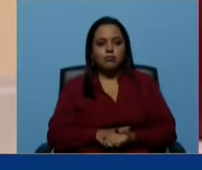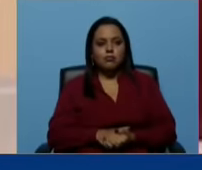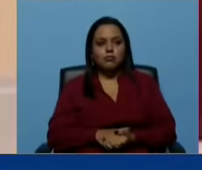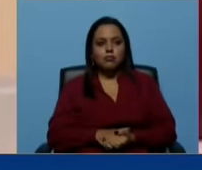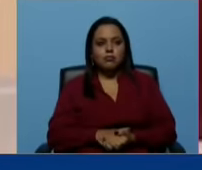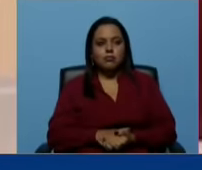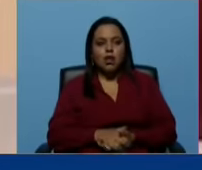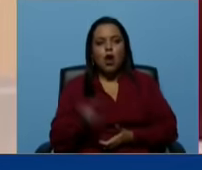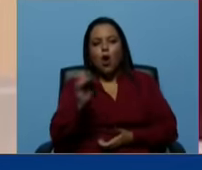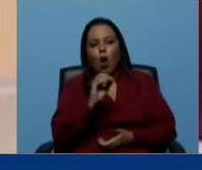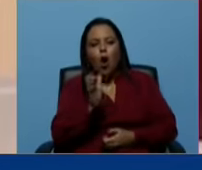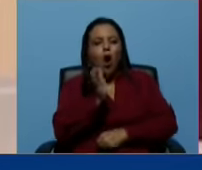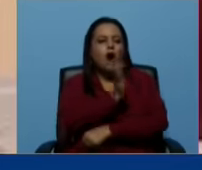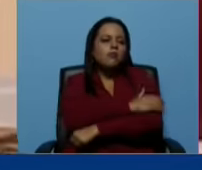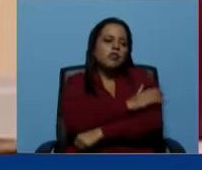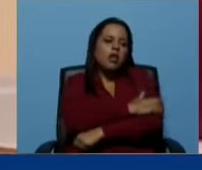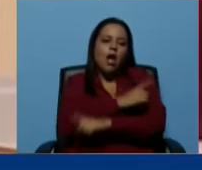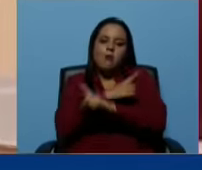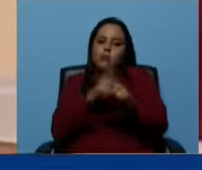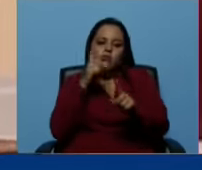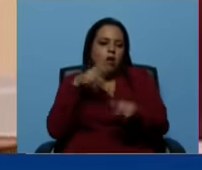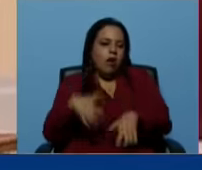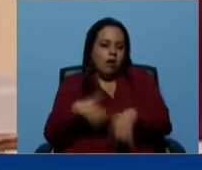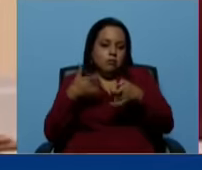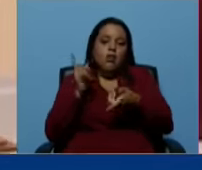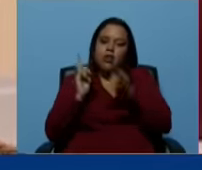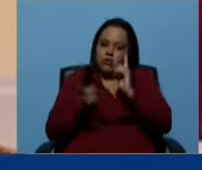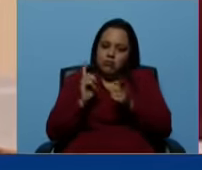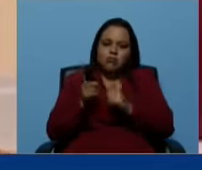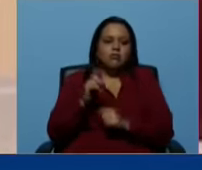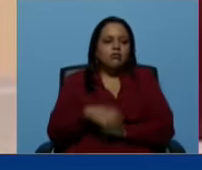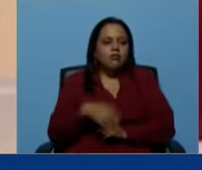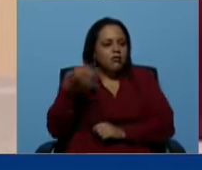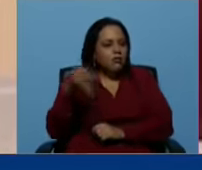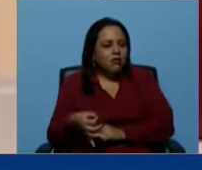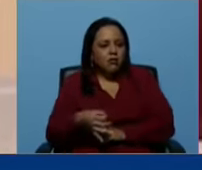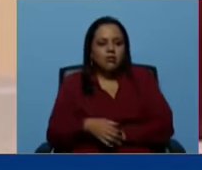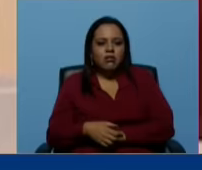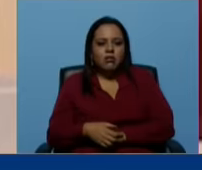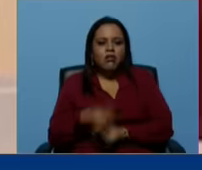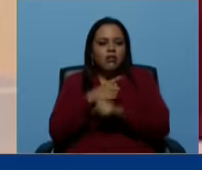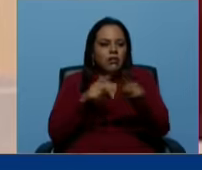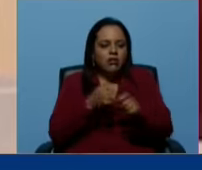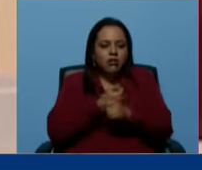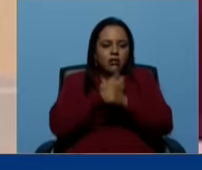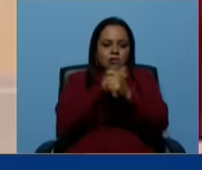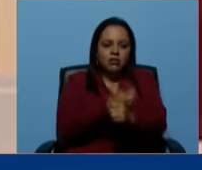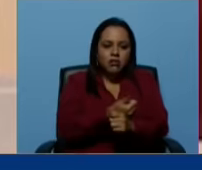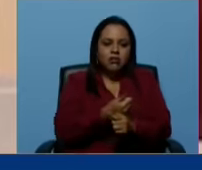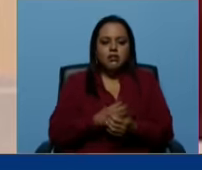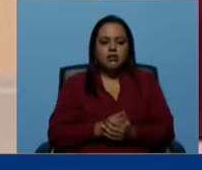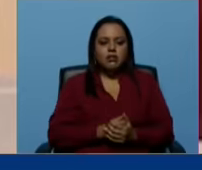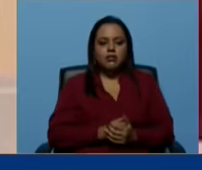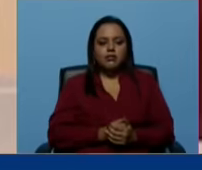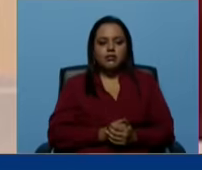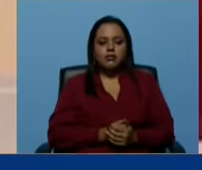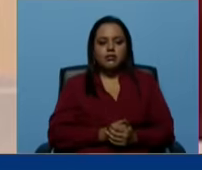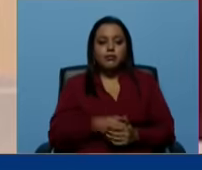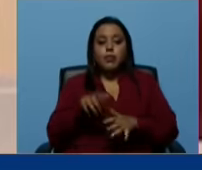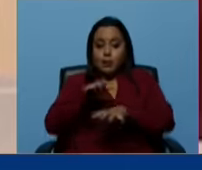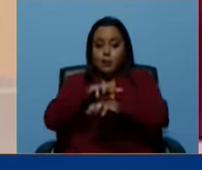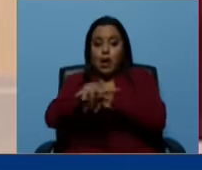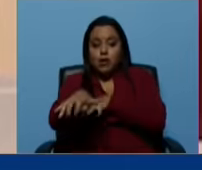o a los que son opositores pero no nos odian, que debe haber también. Pero a los que aman, a la